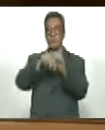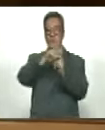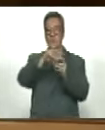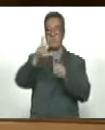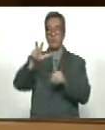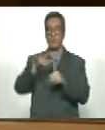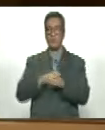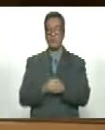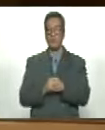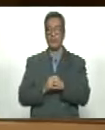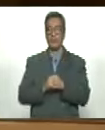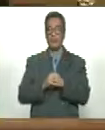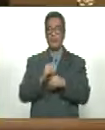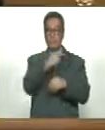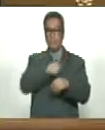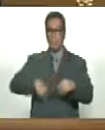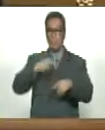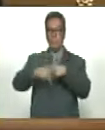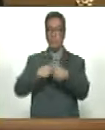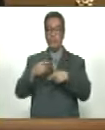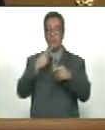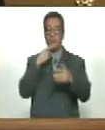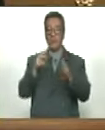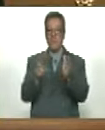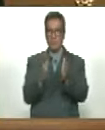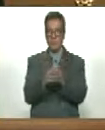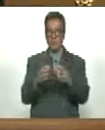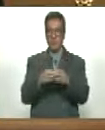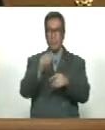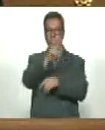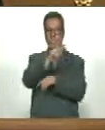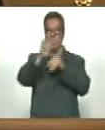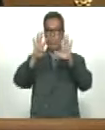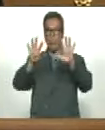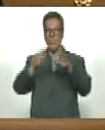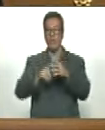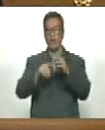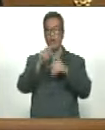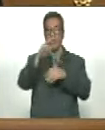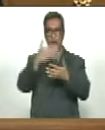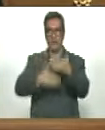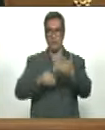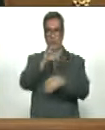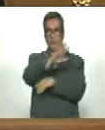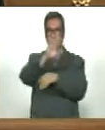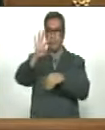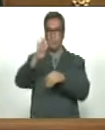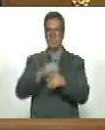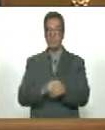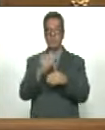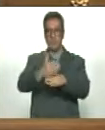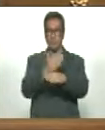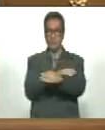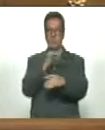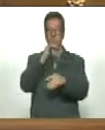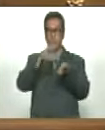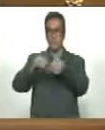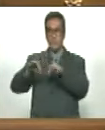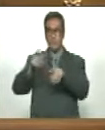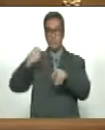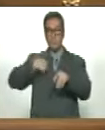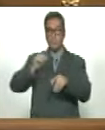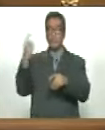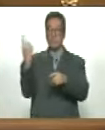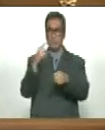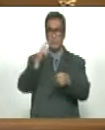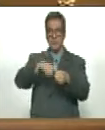2023. Procedo, presidente. Sesión ordinaria número 49, acta número 54. Previo anuncio de Secretaría de la existencia